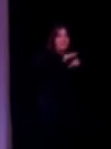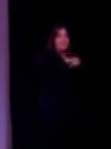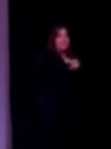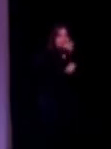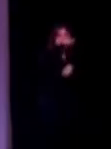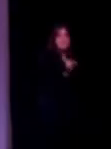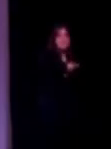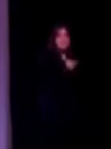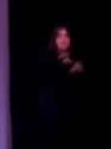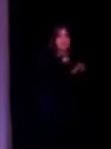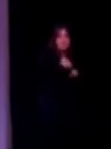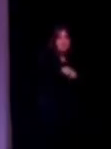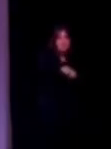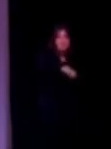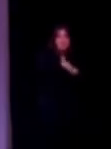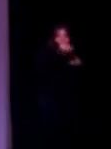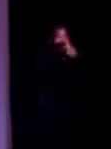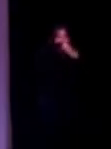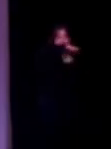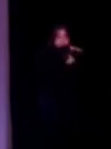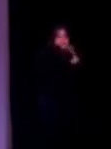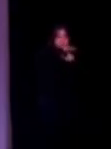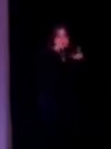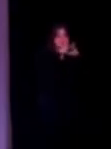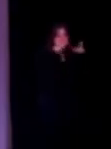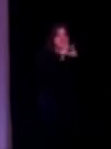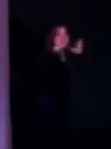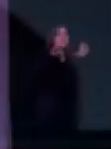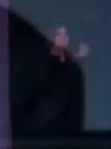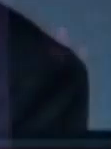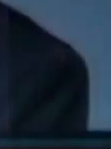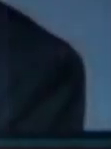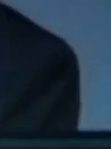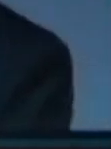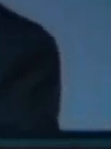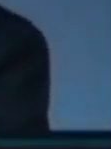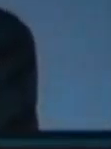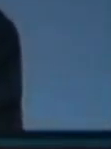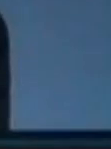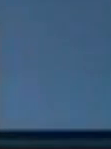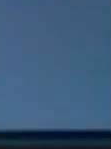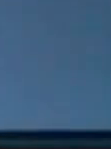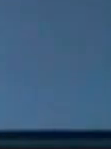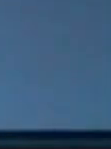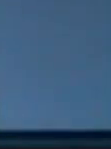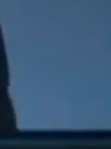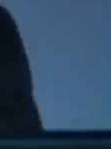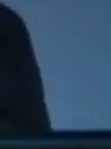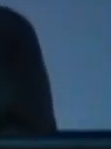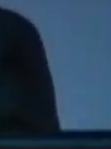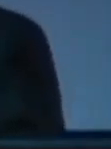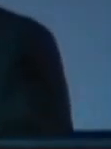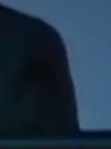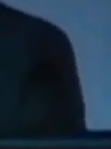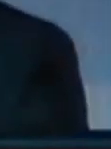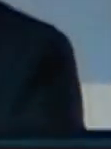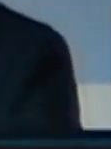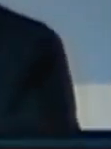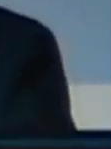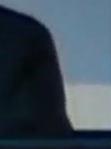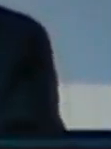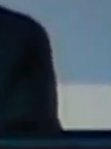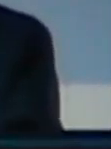de interacción de un mundo de la vida compartido subjetivamente. Lo hace mucho más simple el cuento del cuadrado, pero es el cuento del cuadrado dicho por Jünger